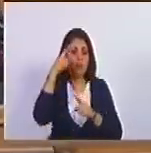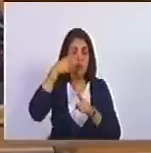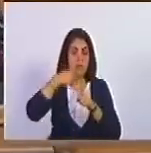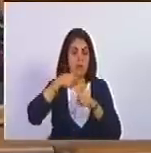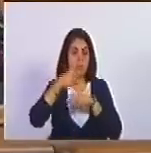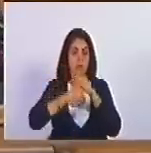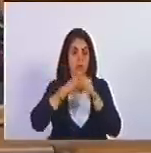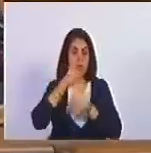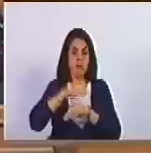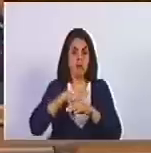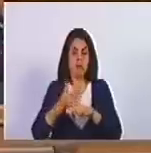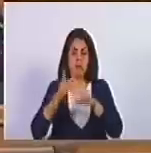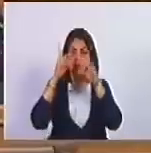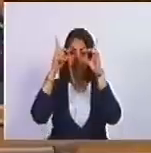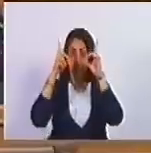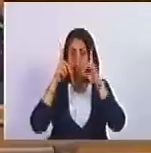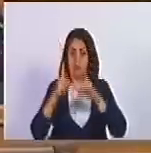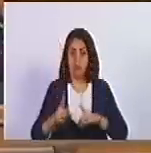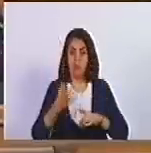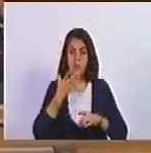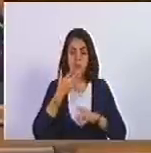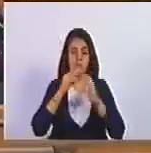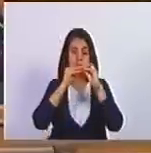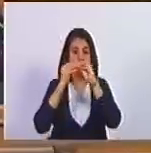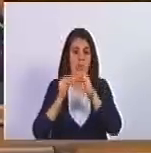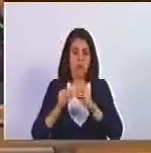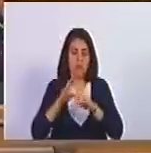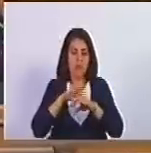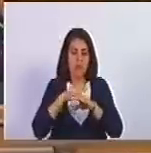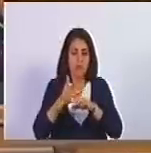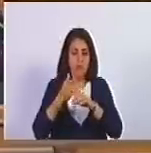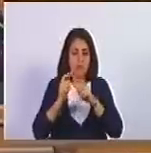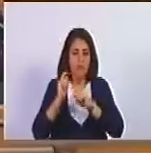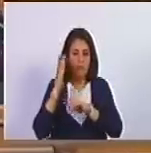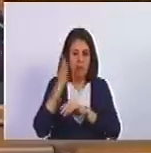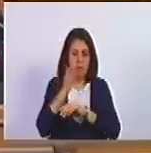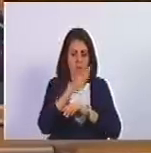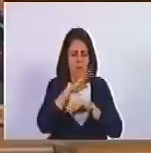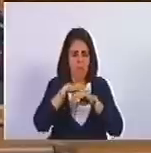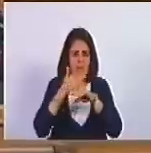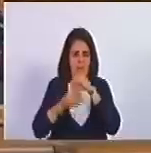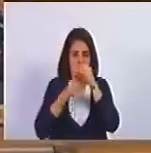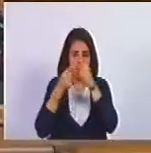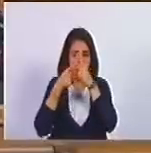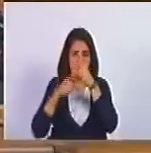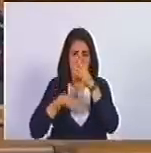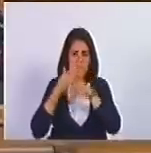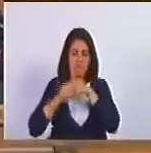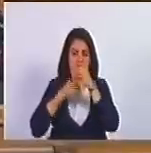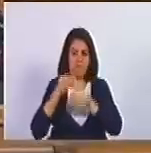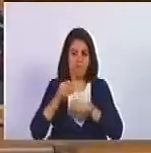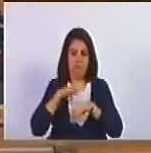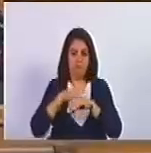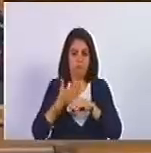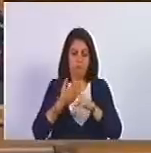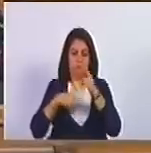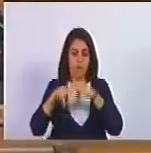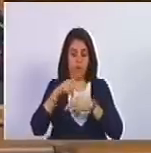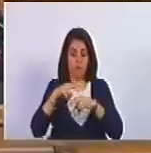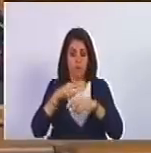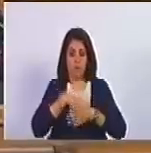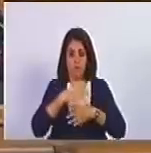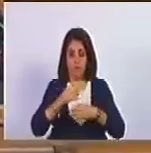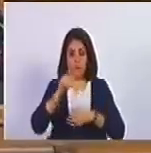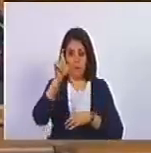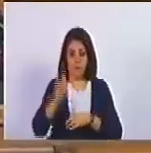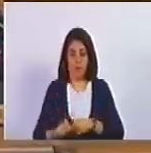que se fundan sus decisiones en caso de reparos, imposición de sanciones o cualquier otra que pueda afectar sus intereses